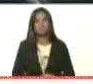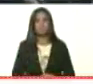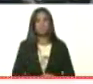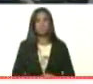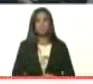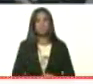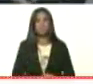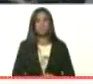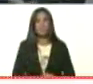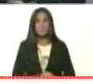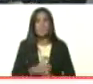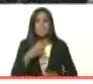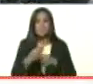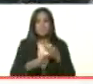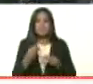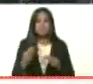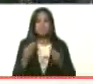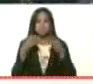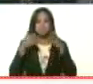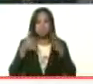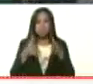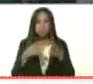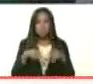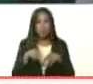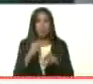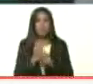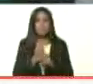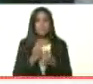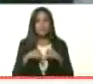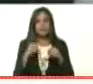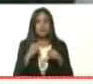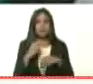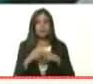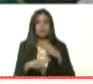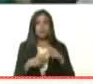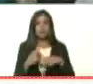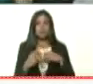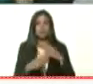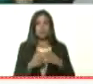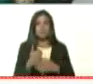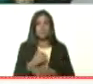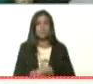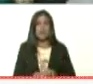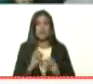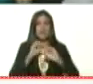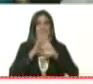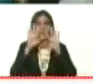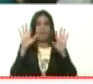sino para ejercer una influencia práctica sobre la producción, naguará de claridad,